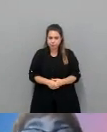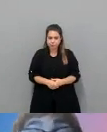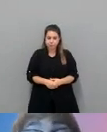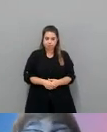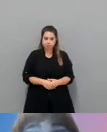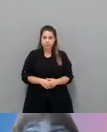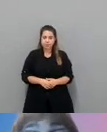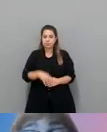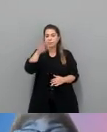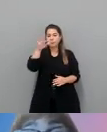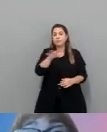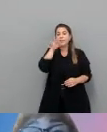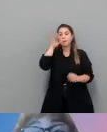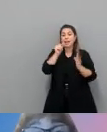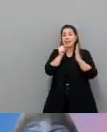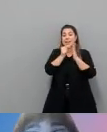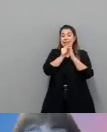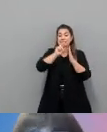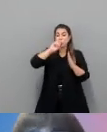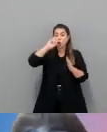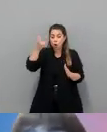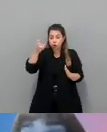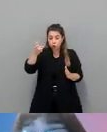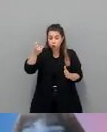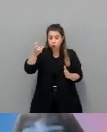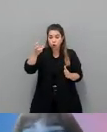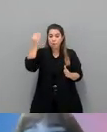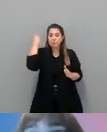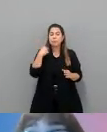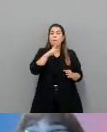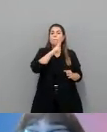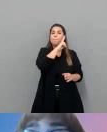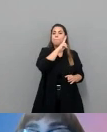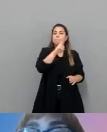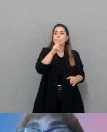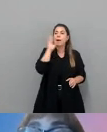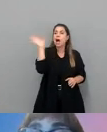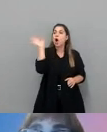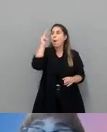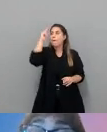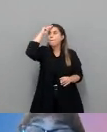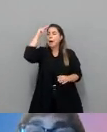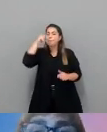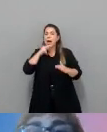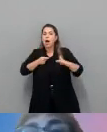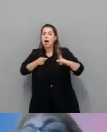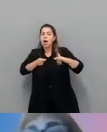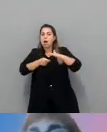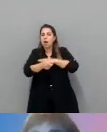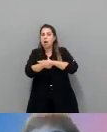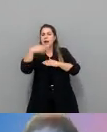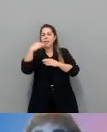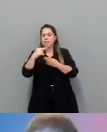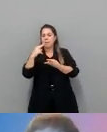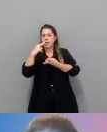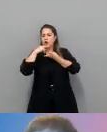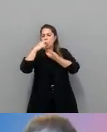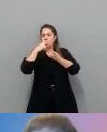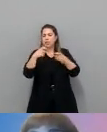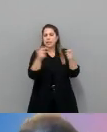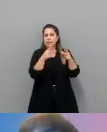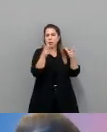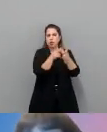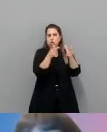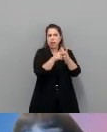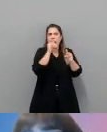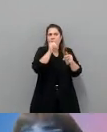Además, otro de los requisitos es que la madre o el padre solicitante tiene que haber cotizado un tiempo mínimo a la Seguridad Social,